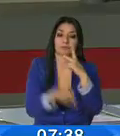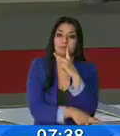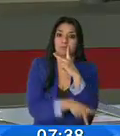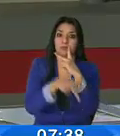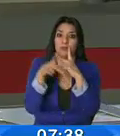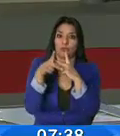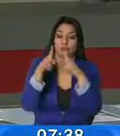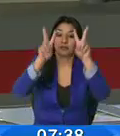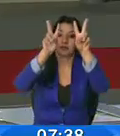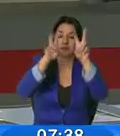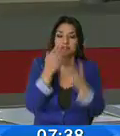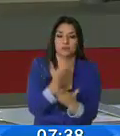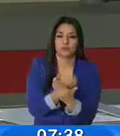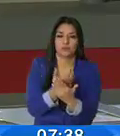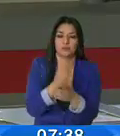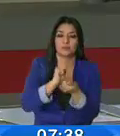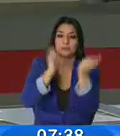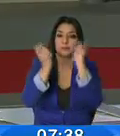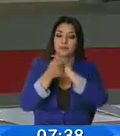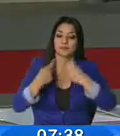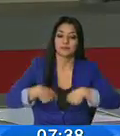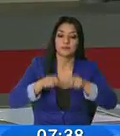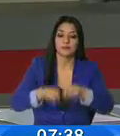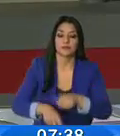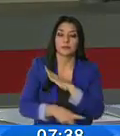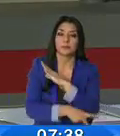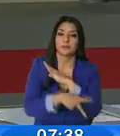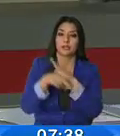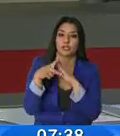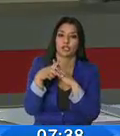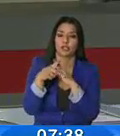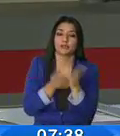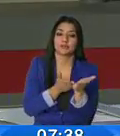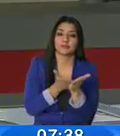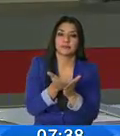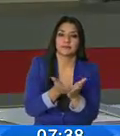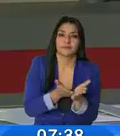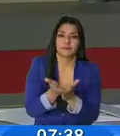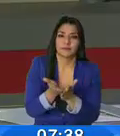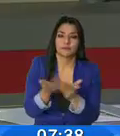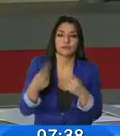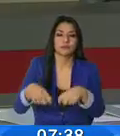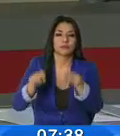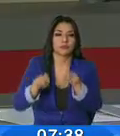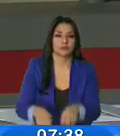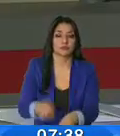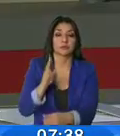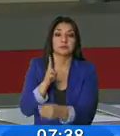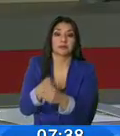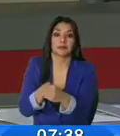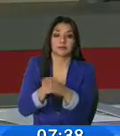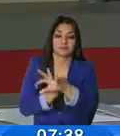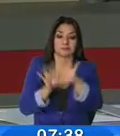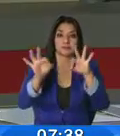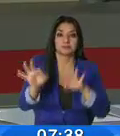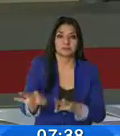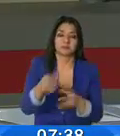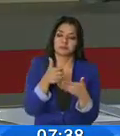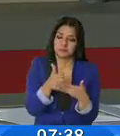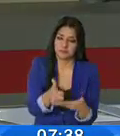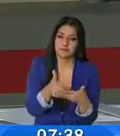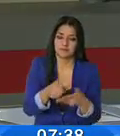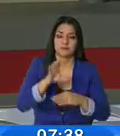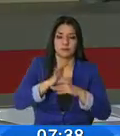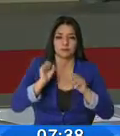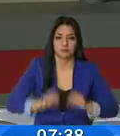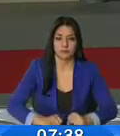términos económicos, el cambio de contratos petroleros de prestaciones de servicio por contratos de participación serían beneficiosos para el